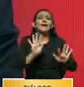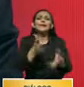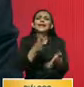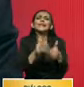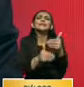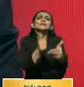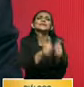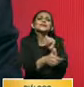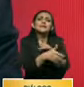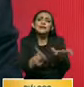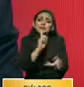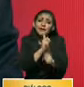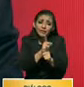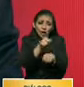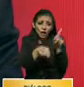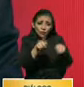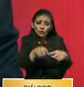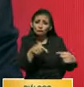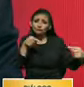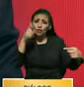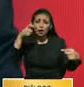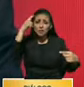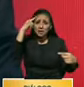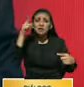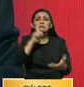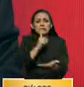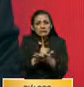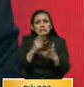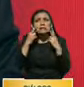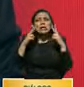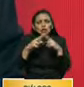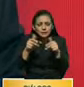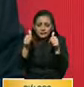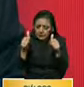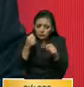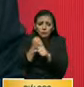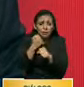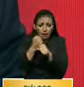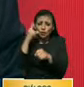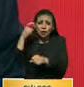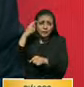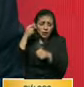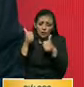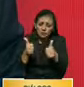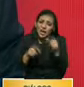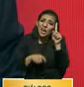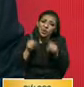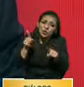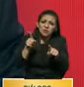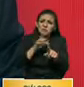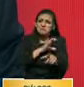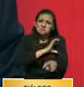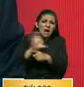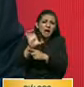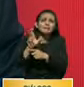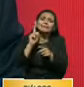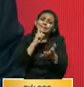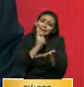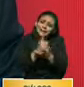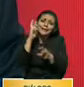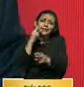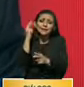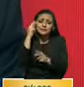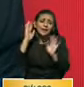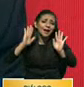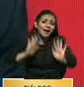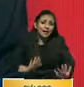oposición reconoce todo lo que se ha avanzado. Eso es lo que corre el peligro de perder el Ecuador si no toma una